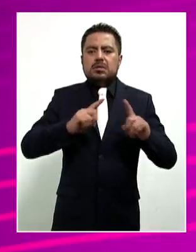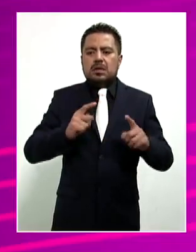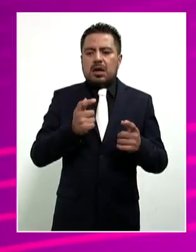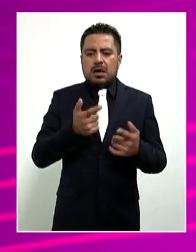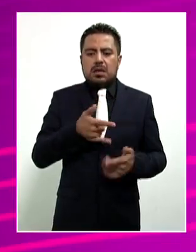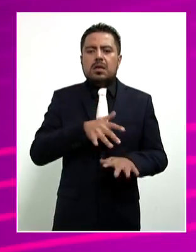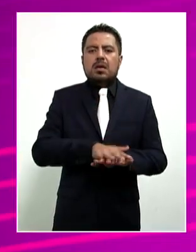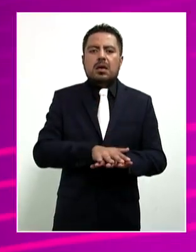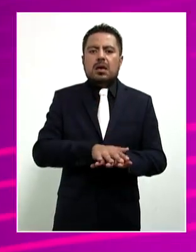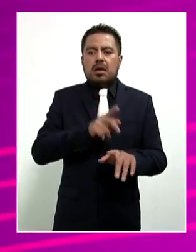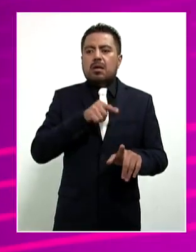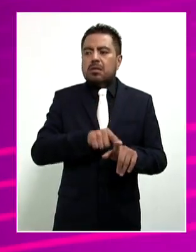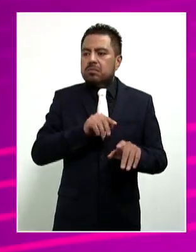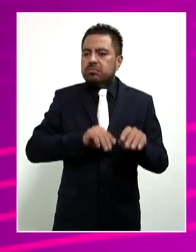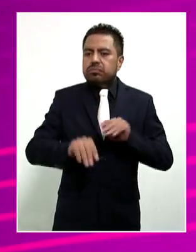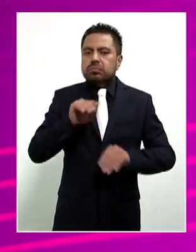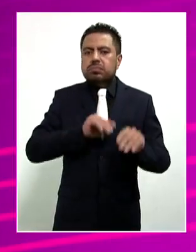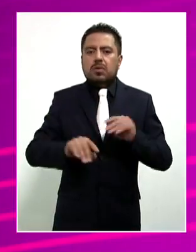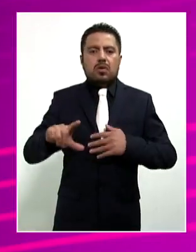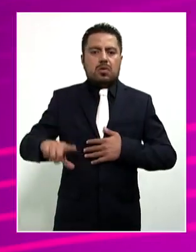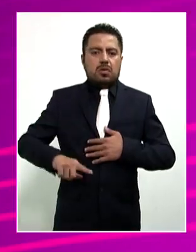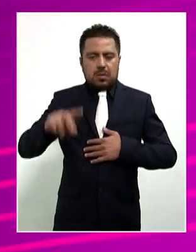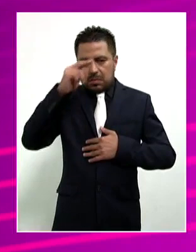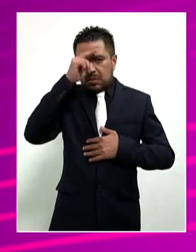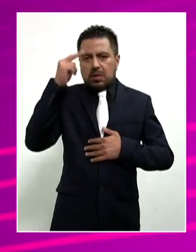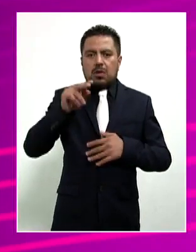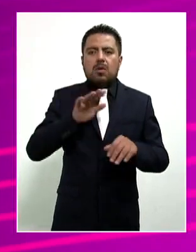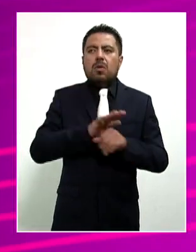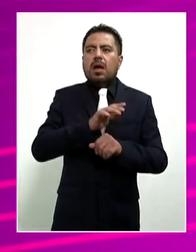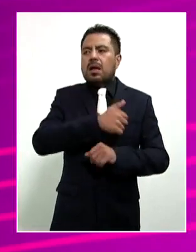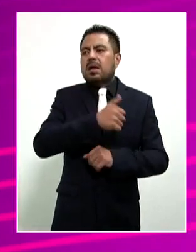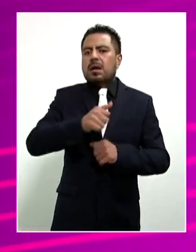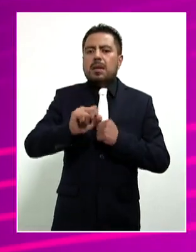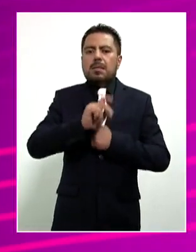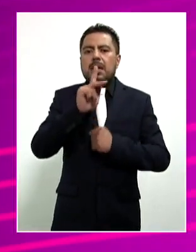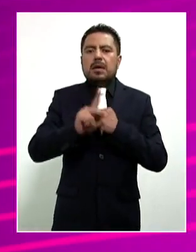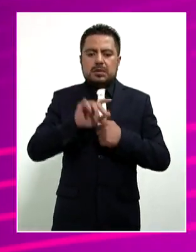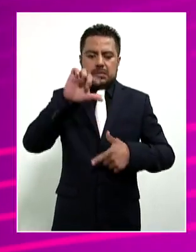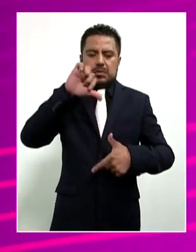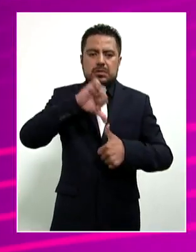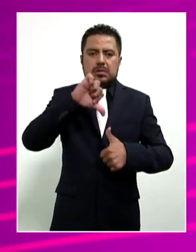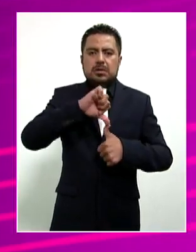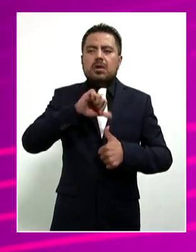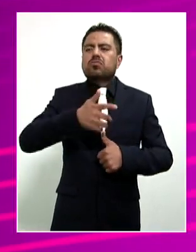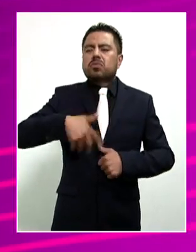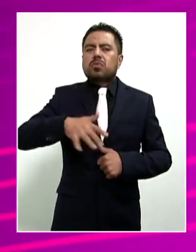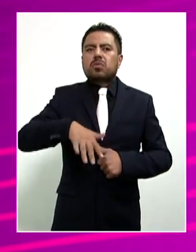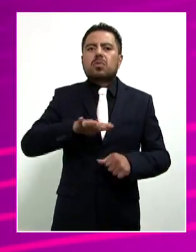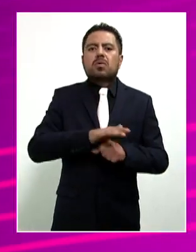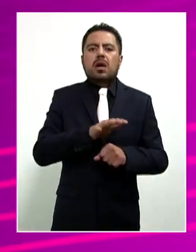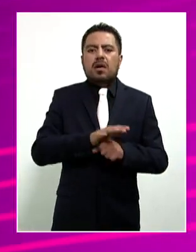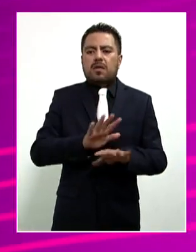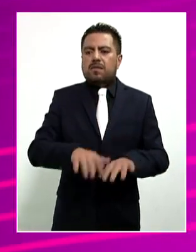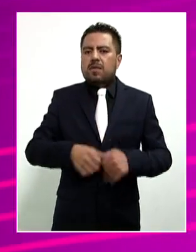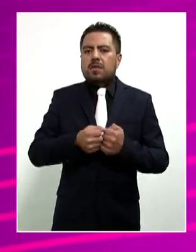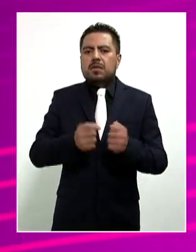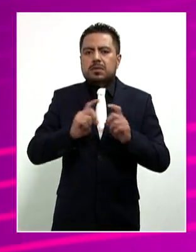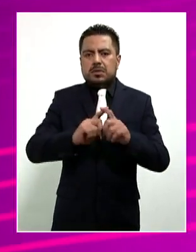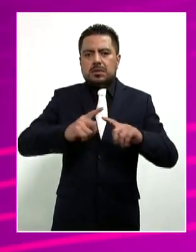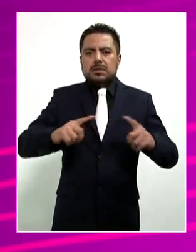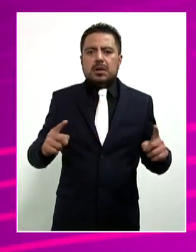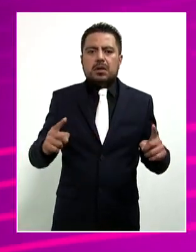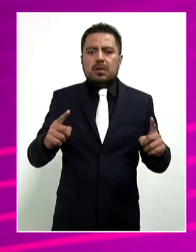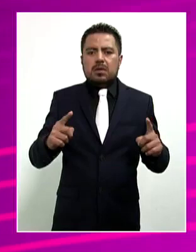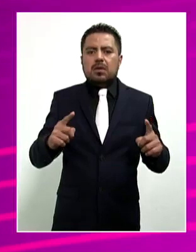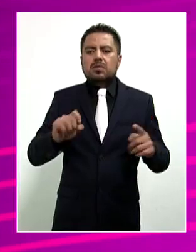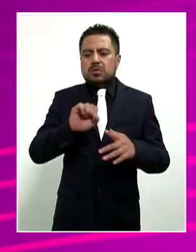Integral que está promoviendo el Gobierno de México con los países centroamericanos, que busca también fortalecer el desarrollo